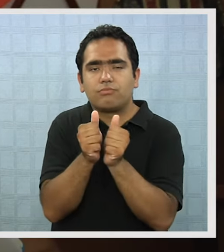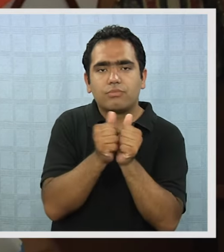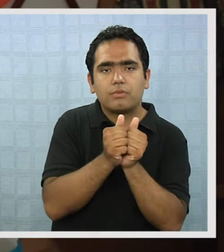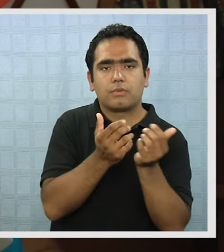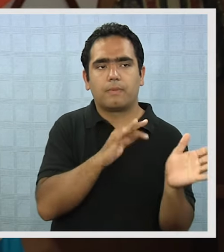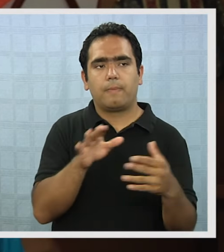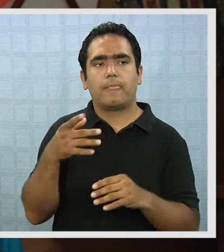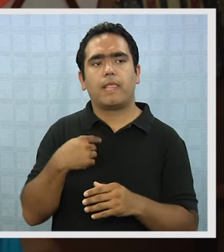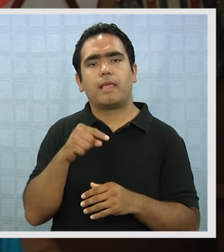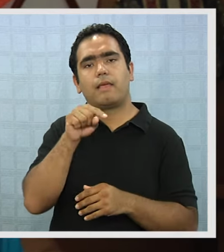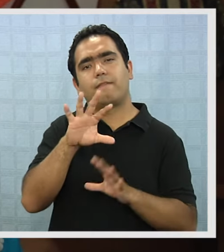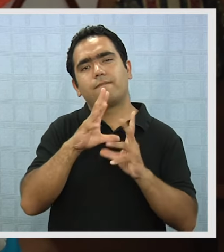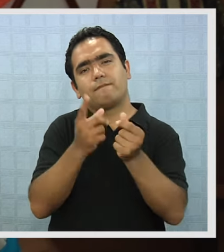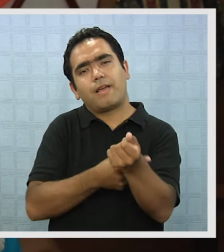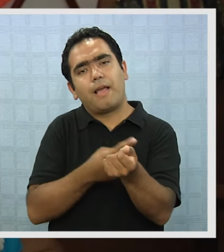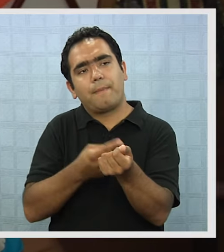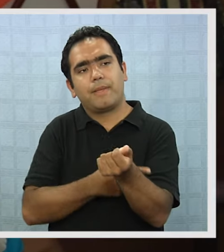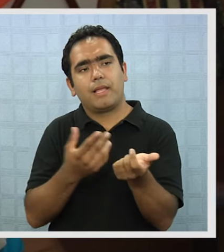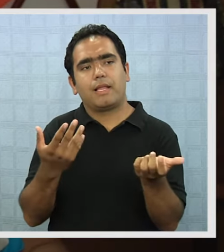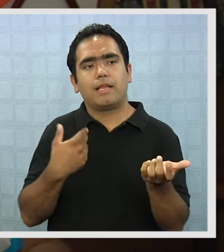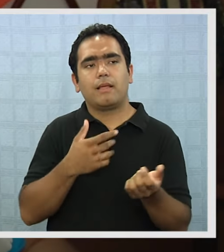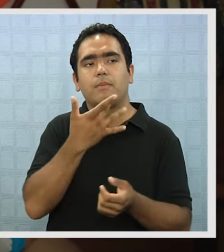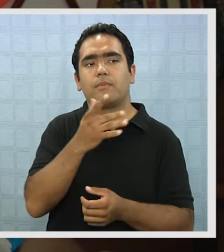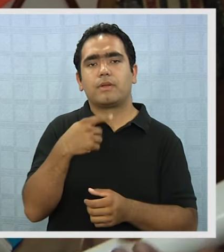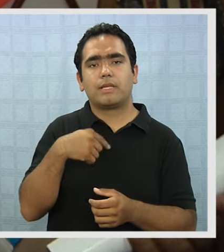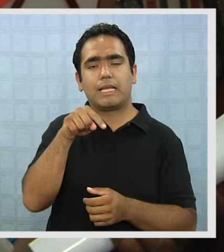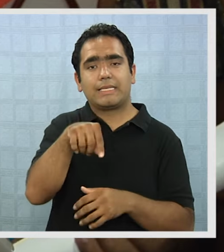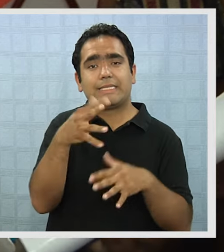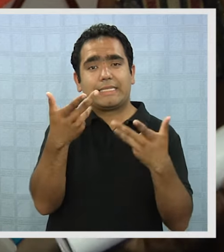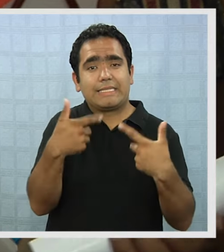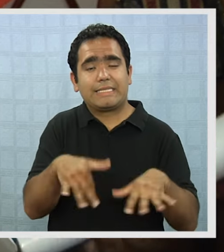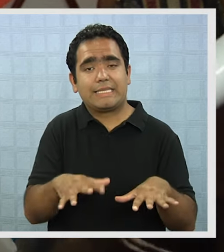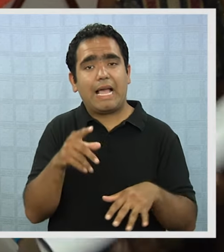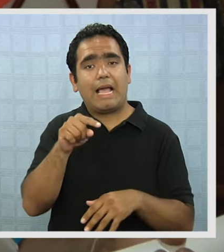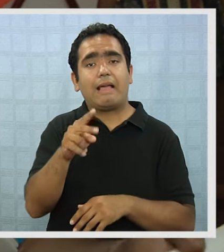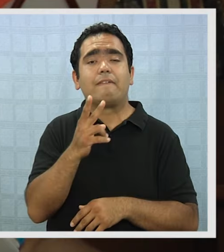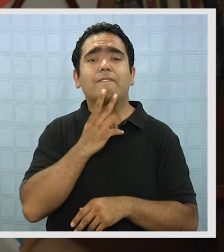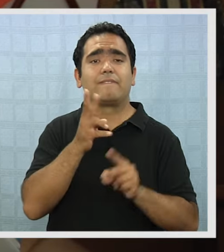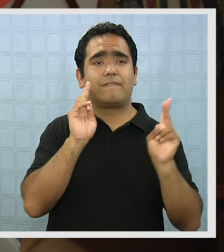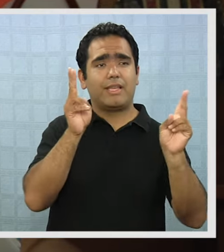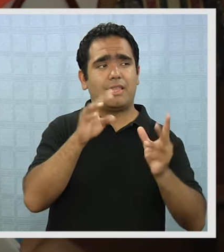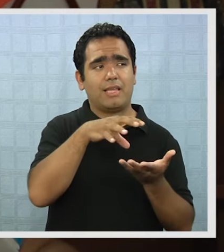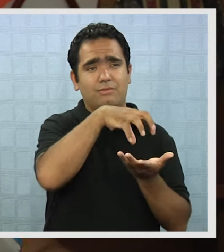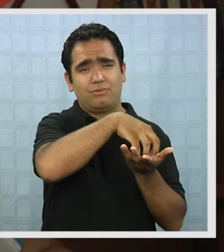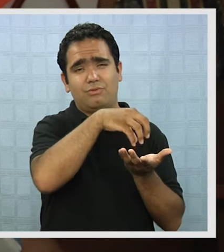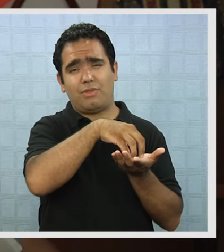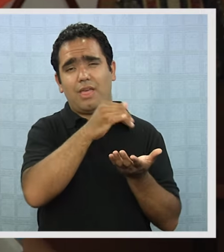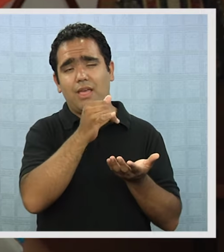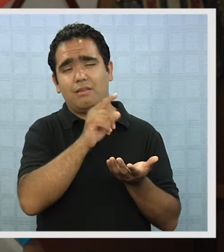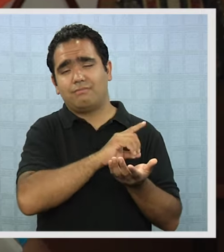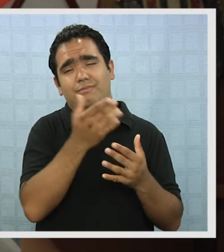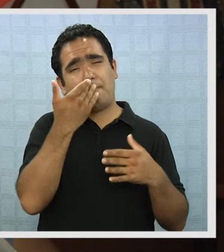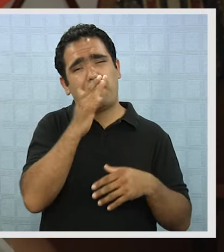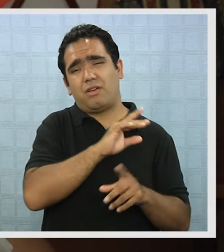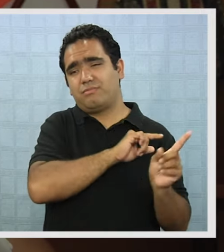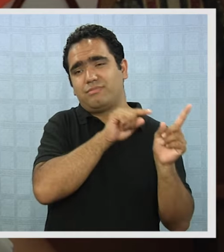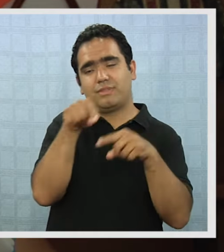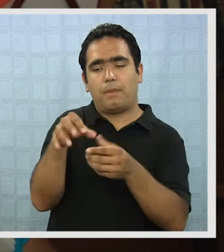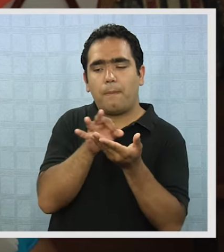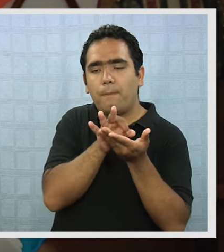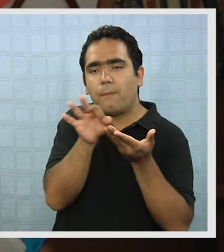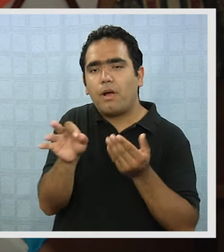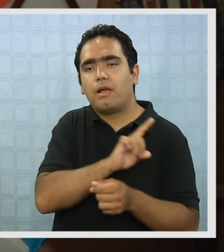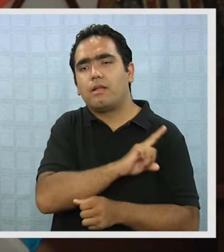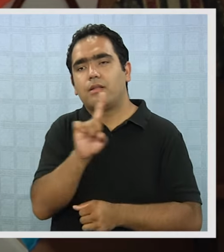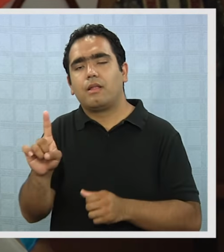Es más familiar, más armónico, porque ya como que estamos saturando un poco de esta vida agitada que se vive en la ciudad y el